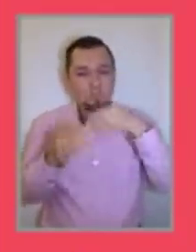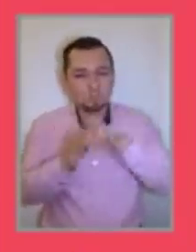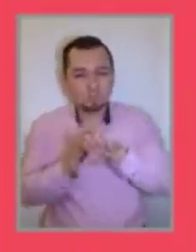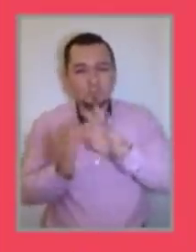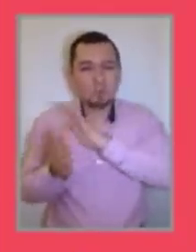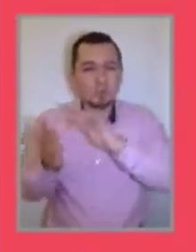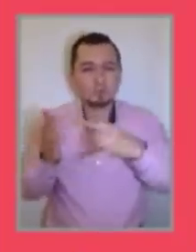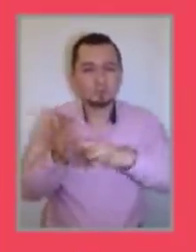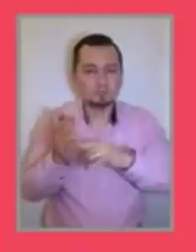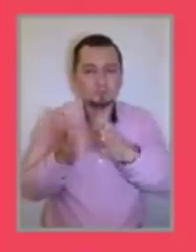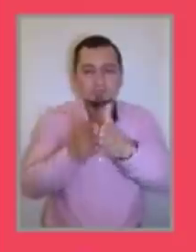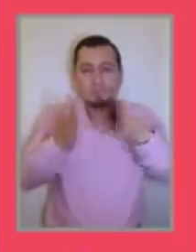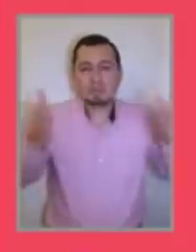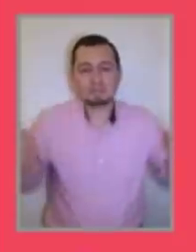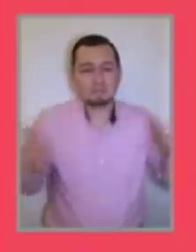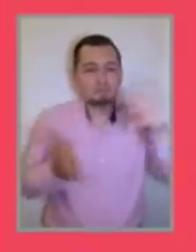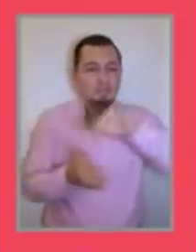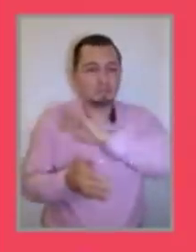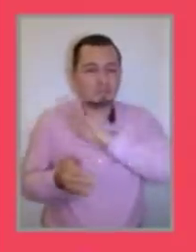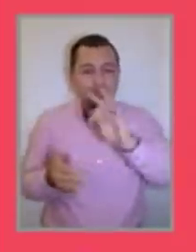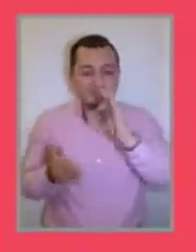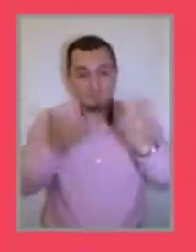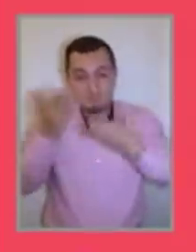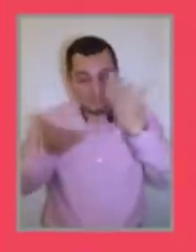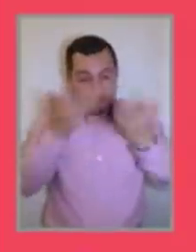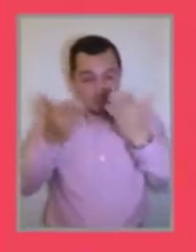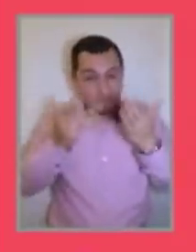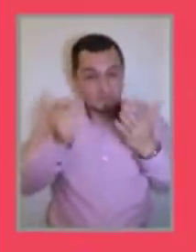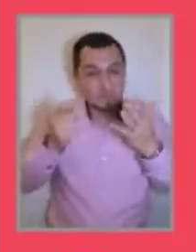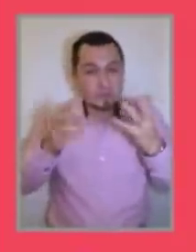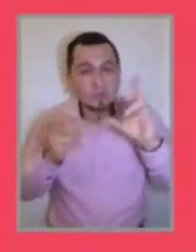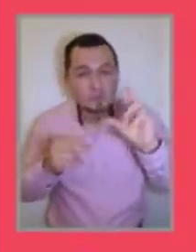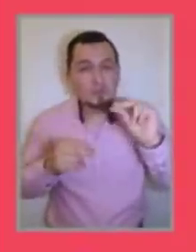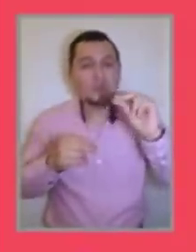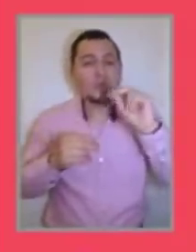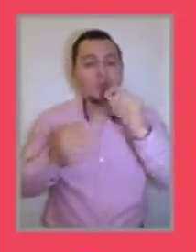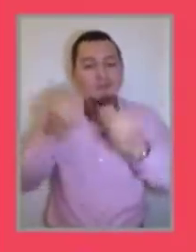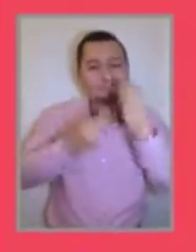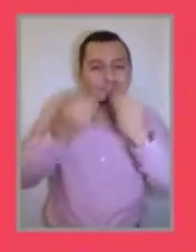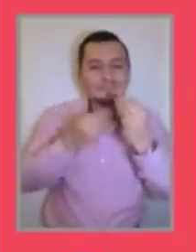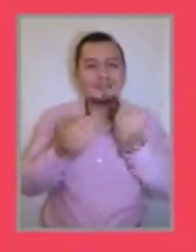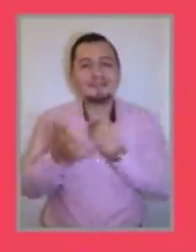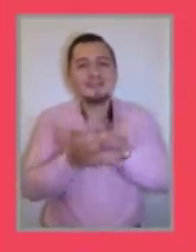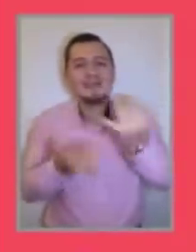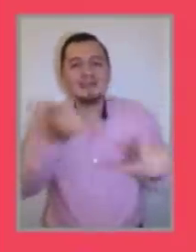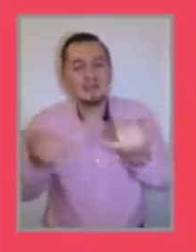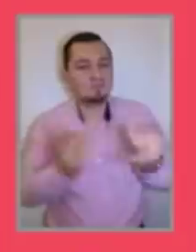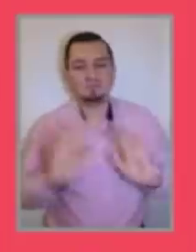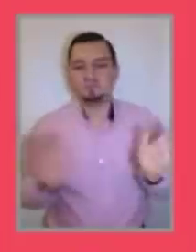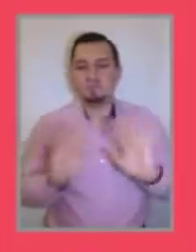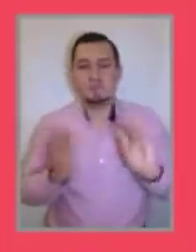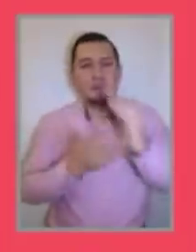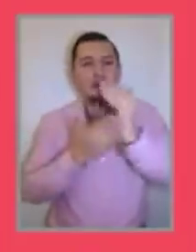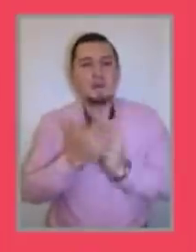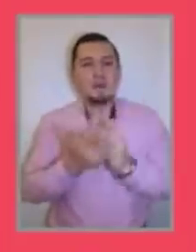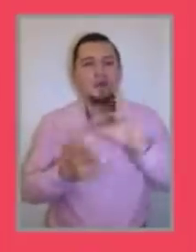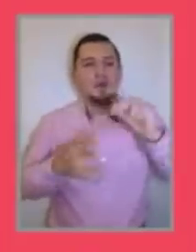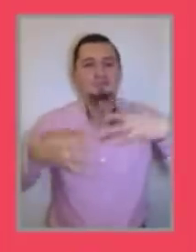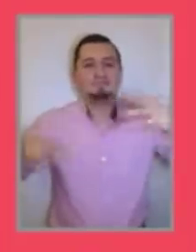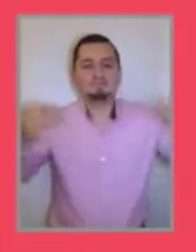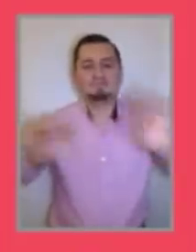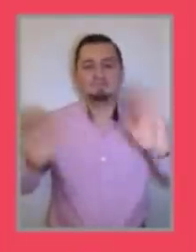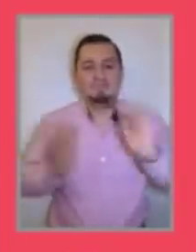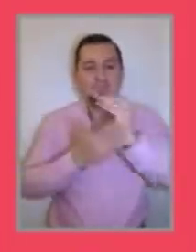escalonar los grupos, y aquí reiteramos el evitar el consumo de alimentos para disminuir el riesgo. En la